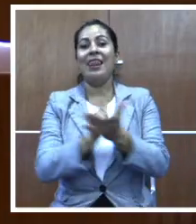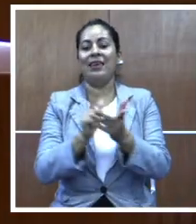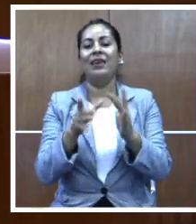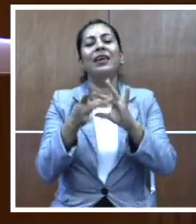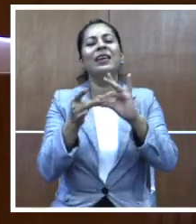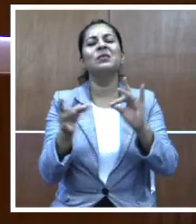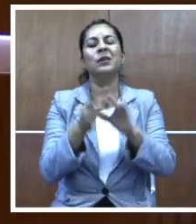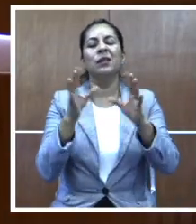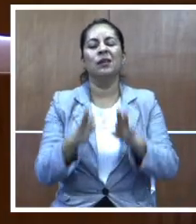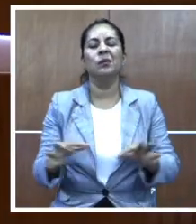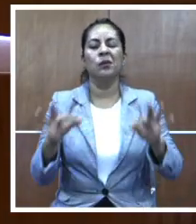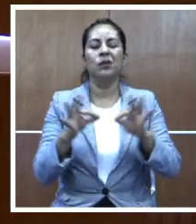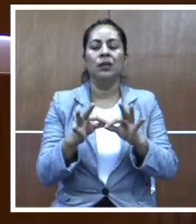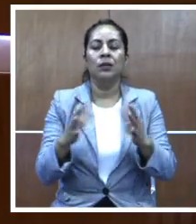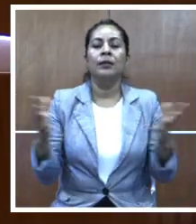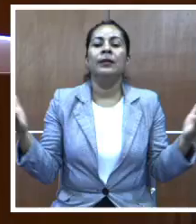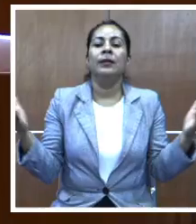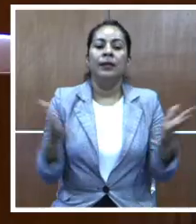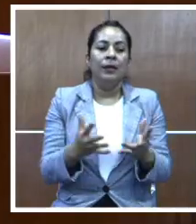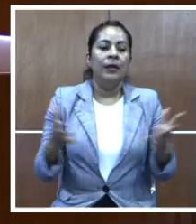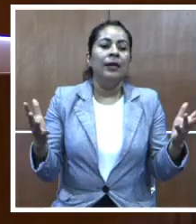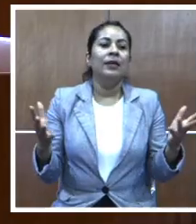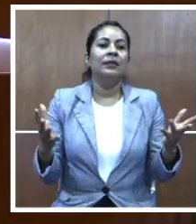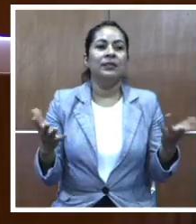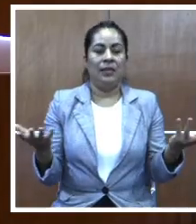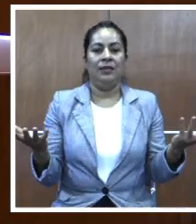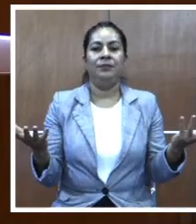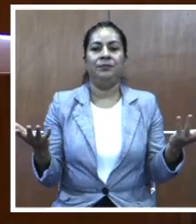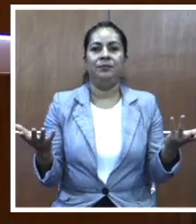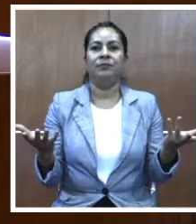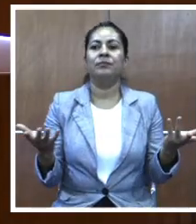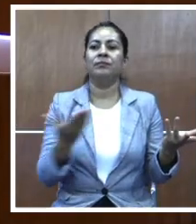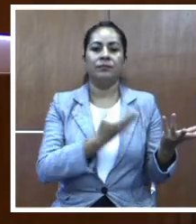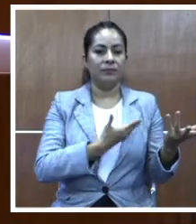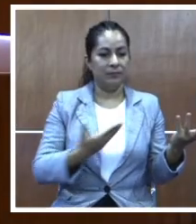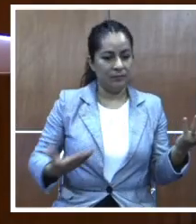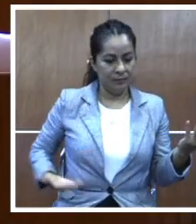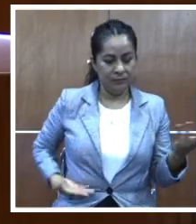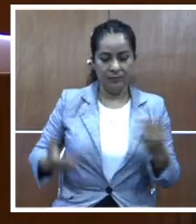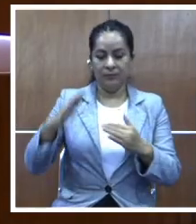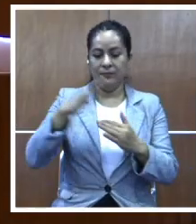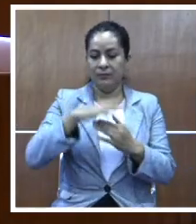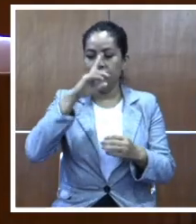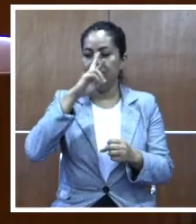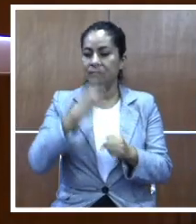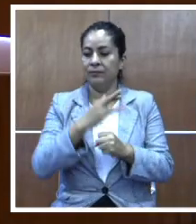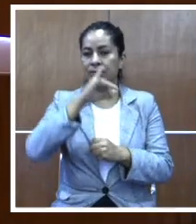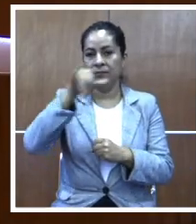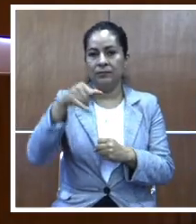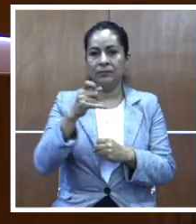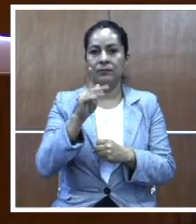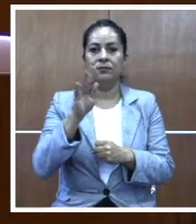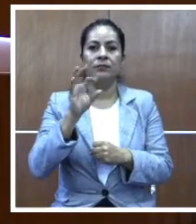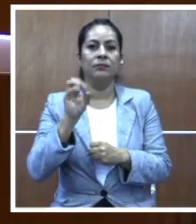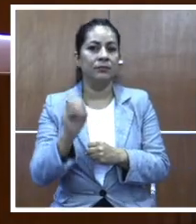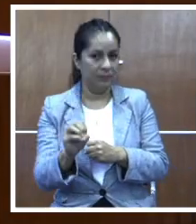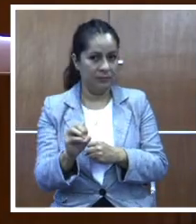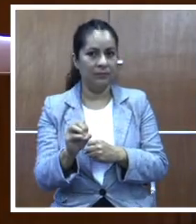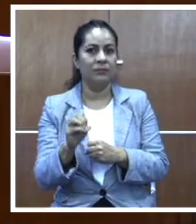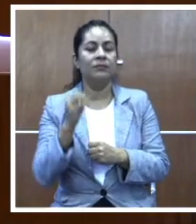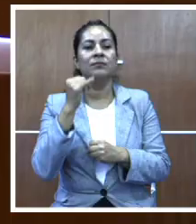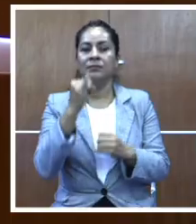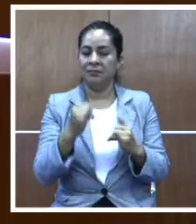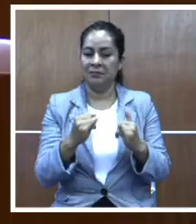la importancia de la conducción colegiada. La presidencia de la mesa directiva y la Junta de Coordinación Política son